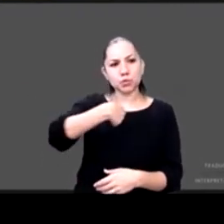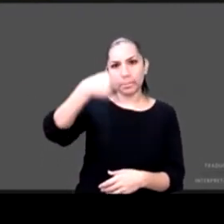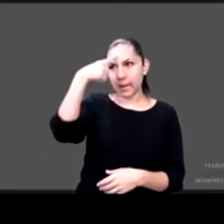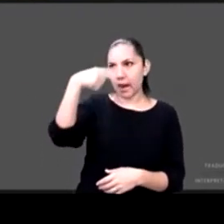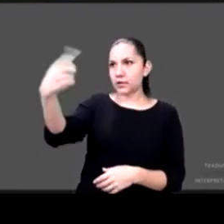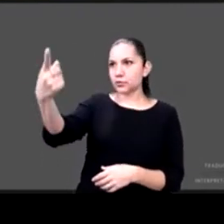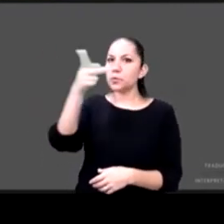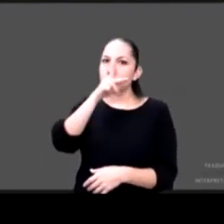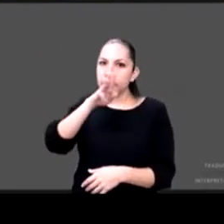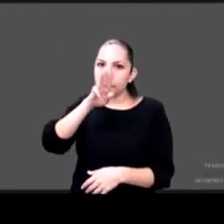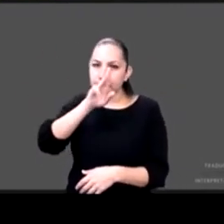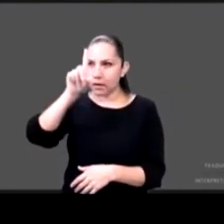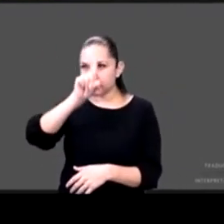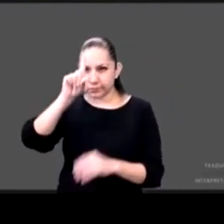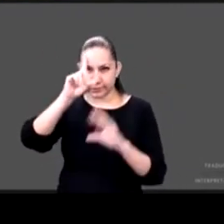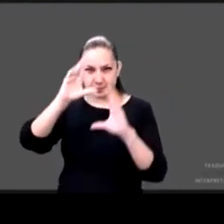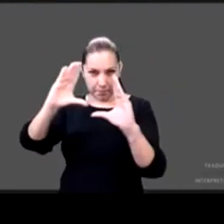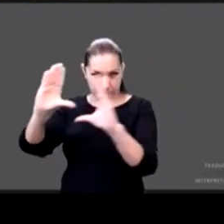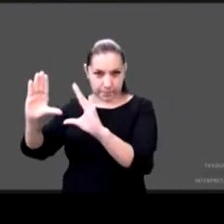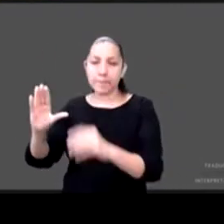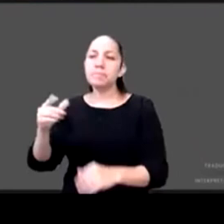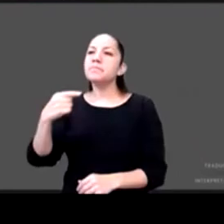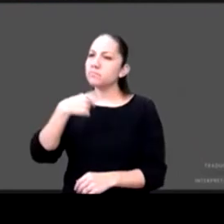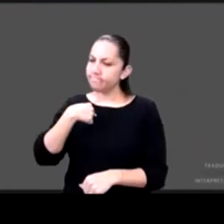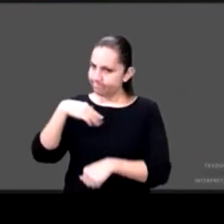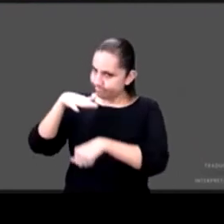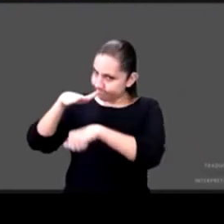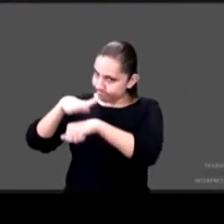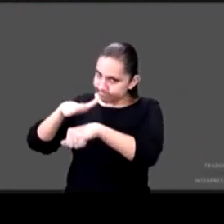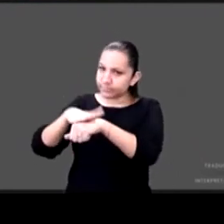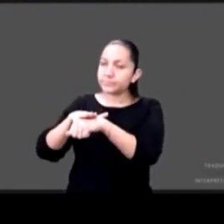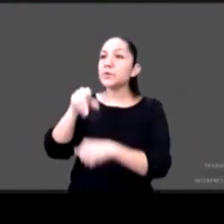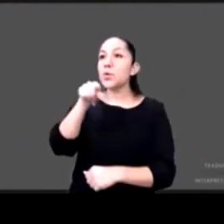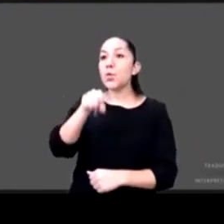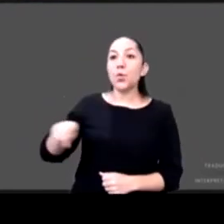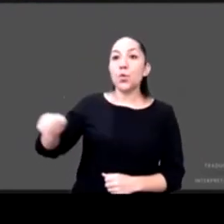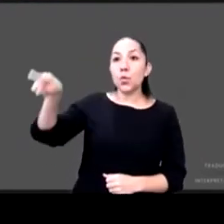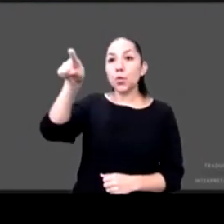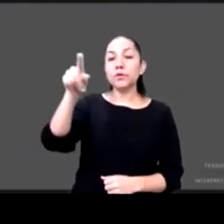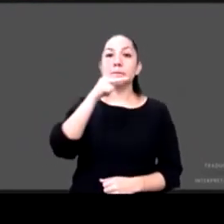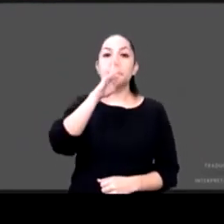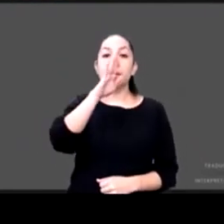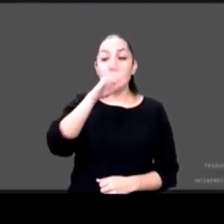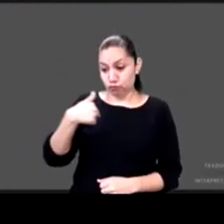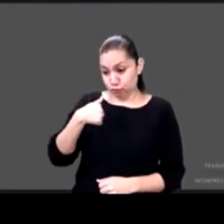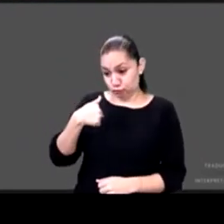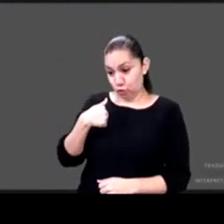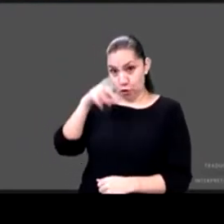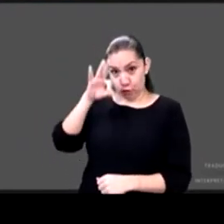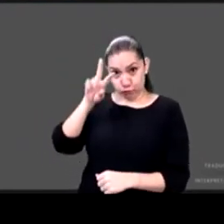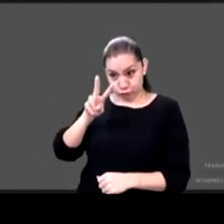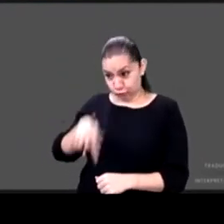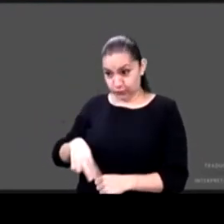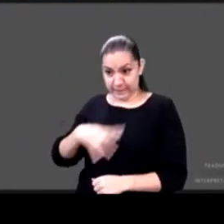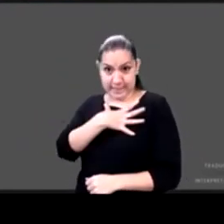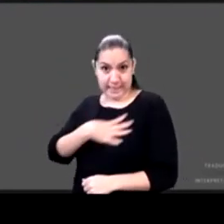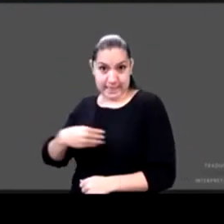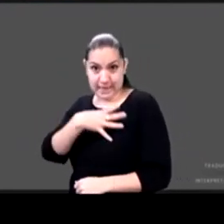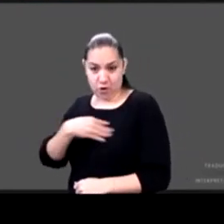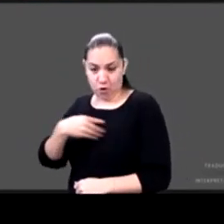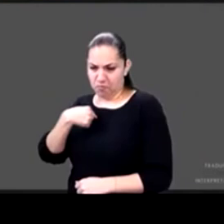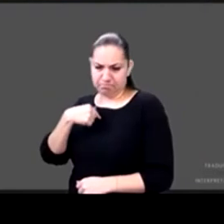es que tienen que asumir, y es difícil, ¿no? Yo no soy madre, pero lo veo en cada uno de ellos, es asumir que